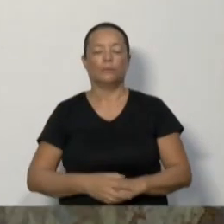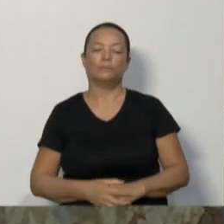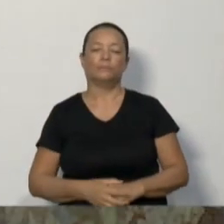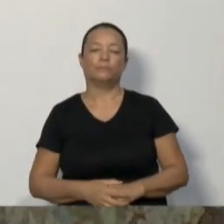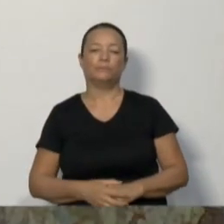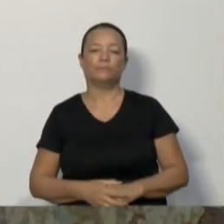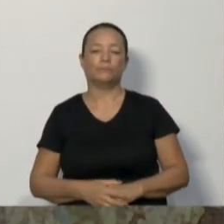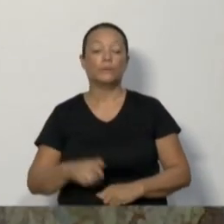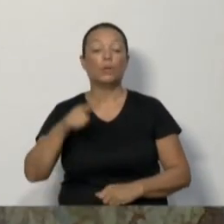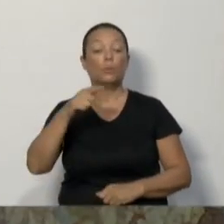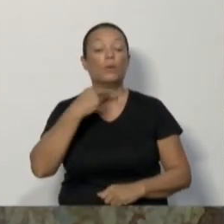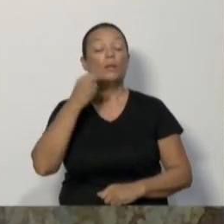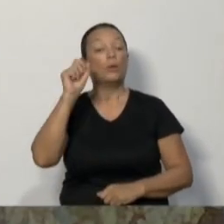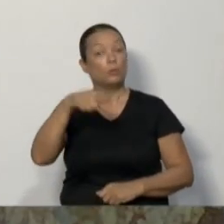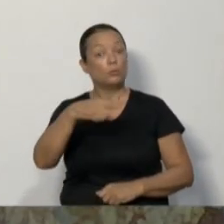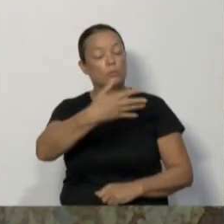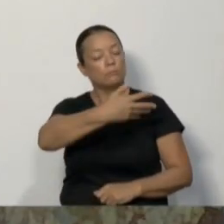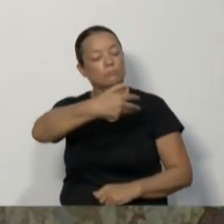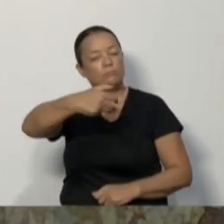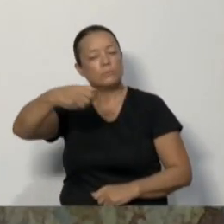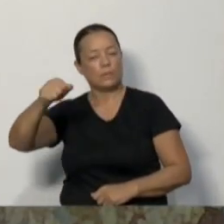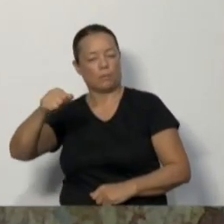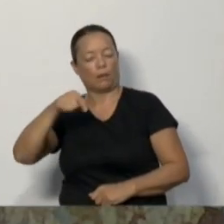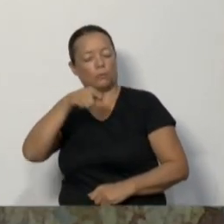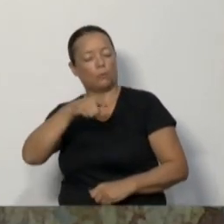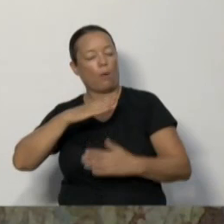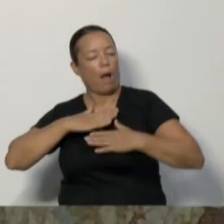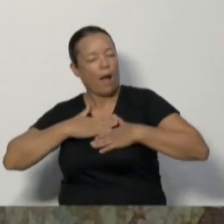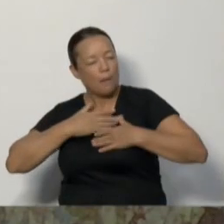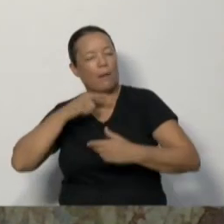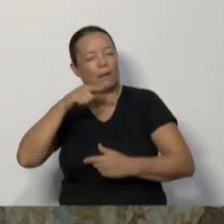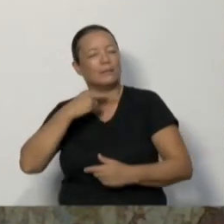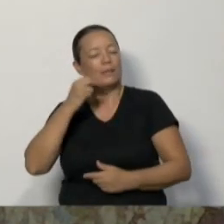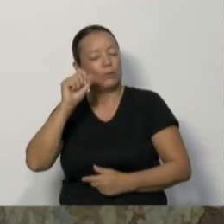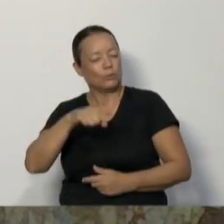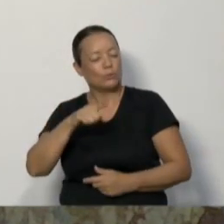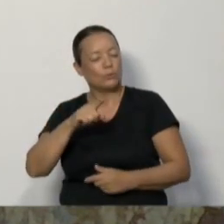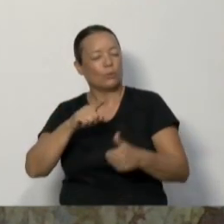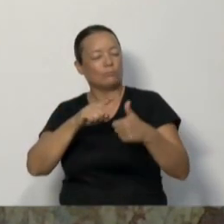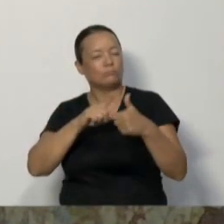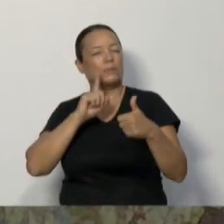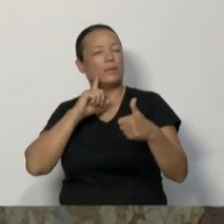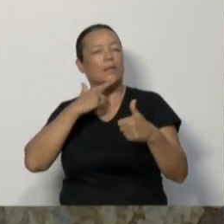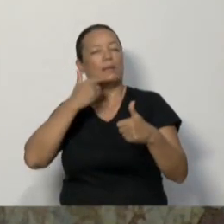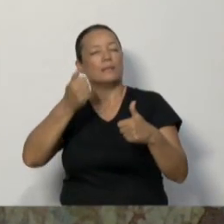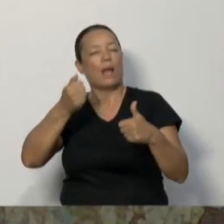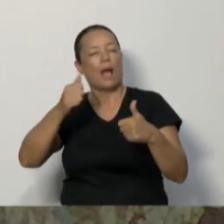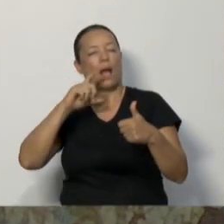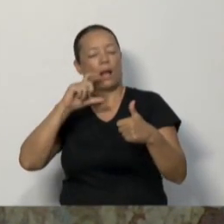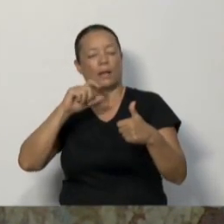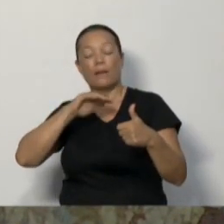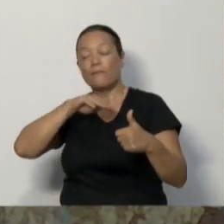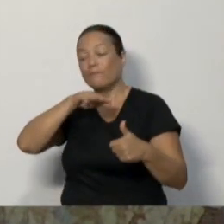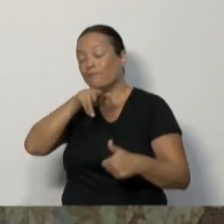diciendo, toma tu hijo único, el que tanto amas, a Isaac, ve a la región